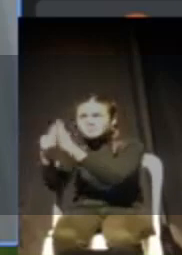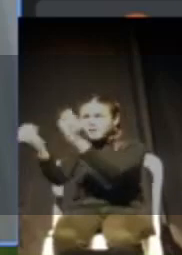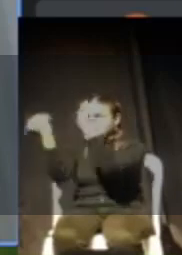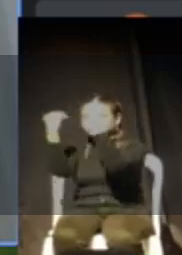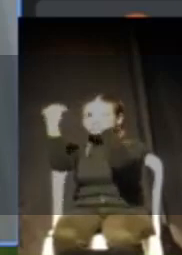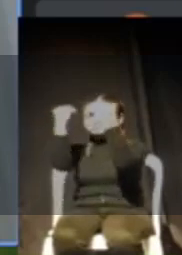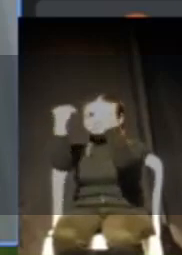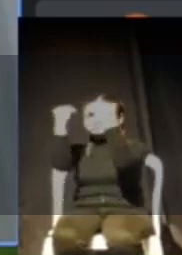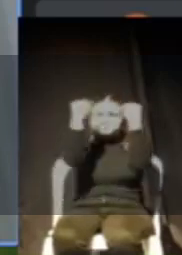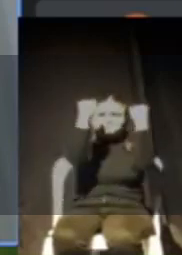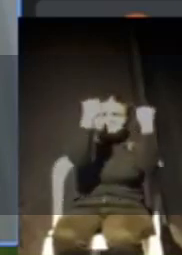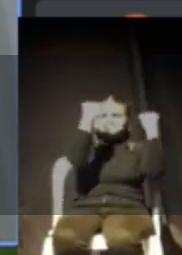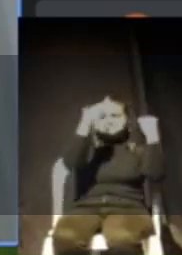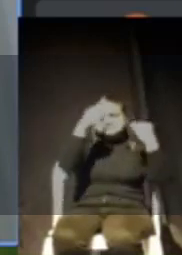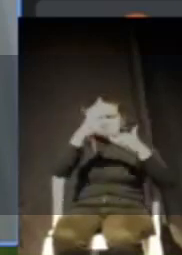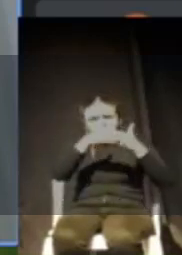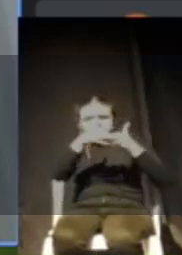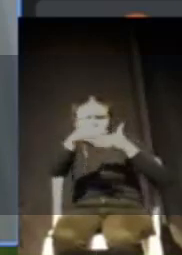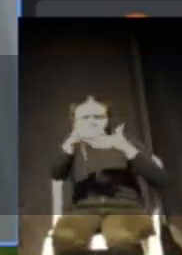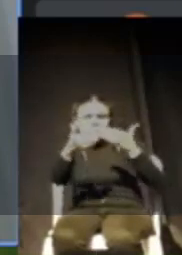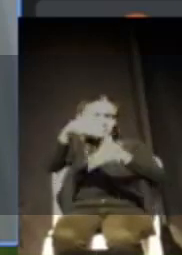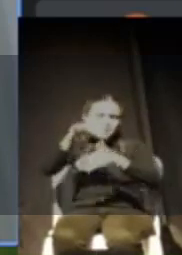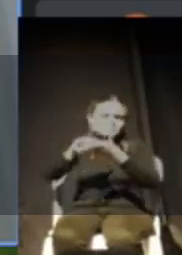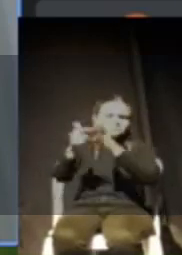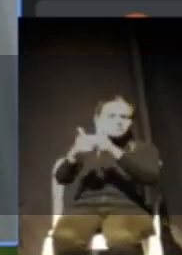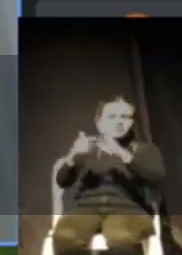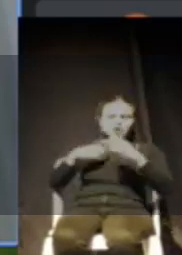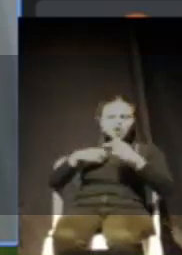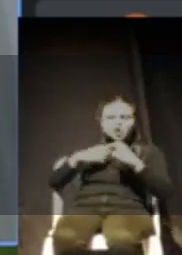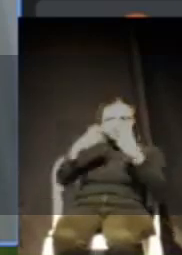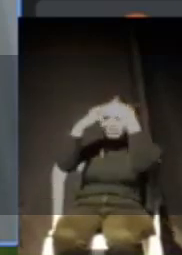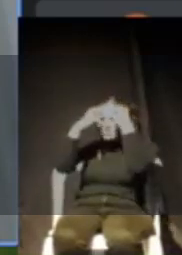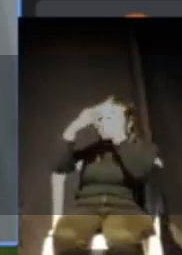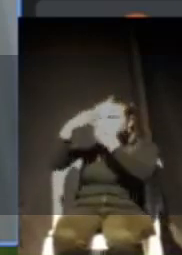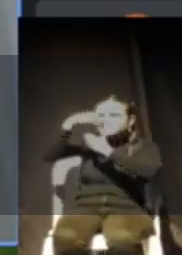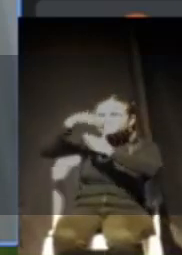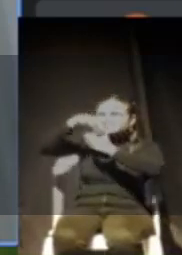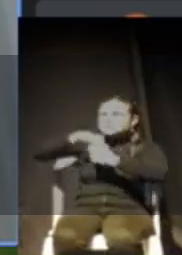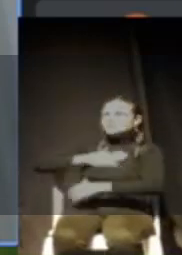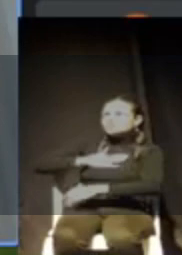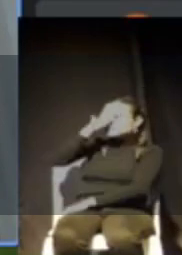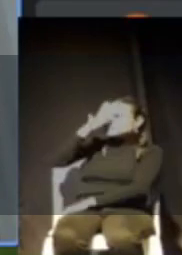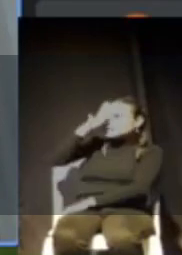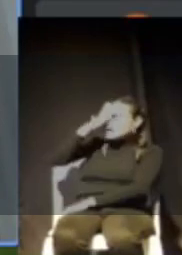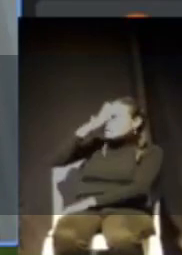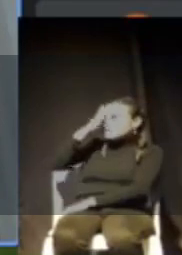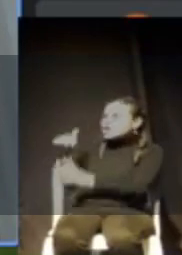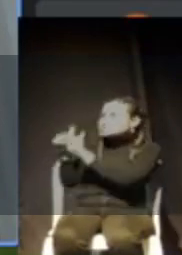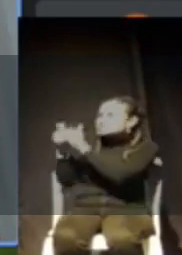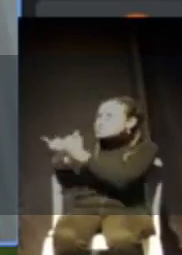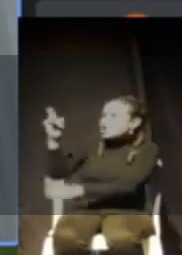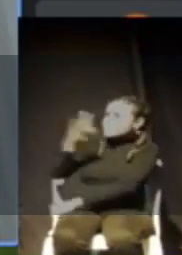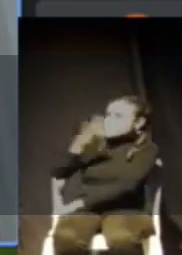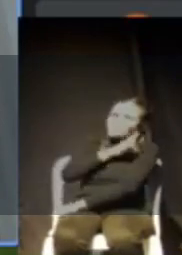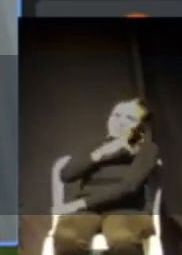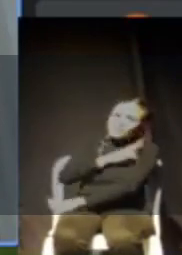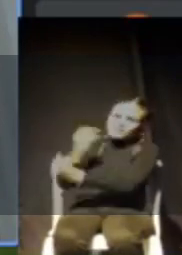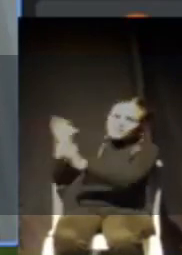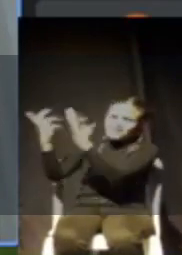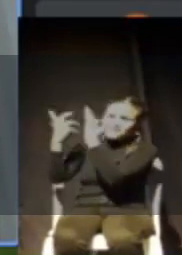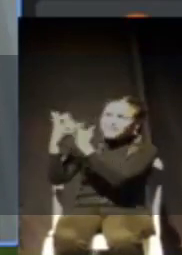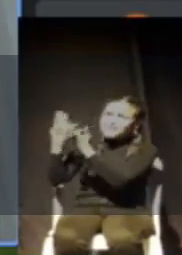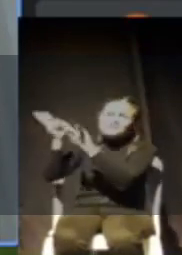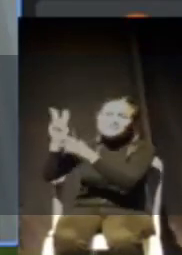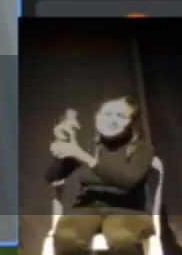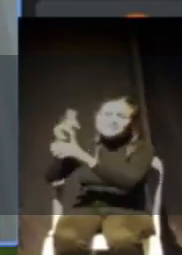de ese conocimiento eurocentrado que nos ofrecen las universidades, ¿cierto? Entonces,